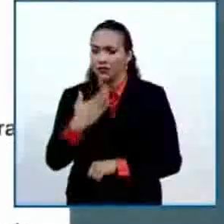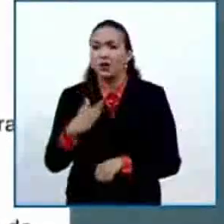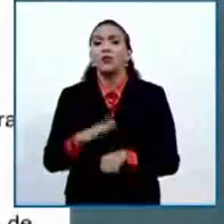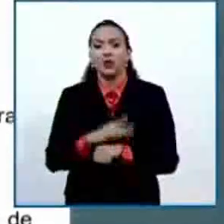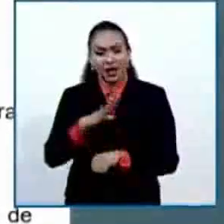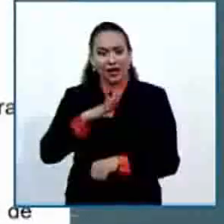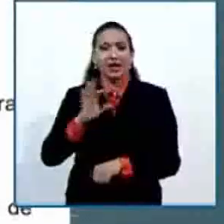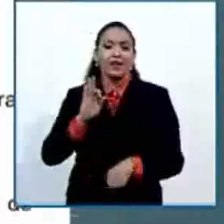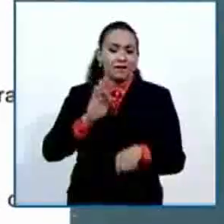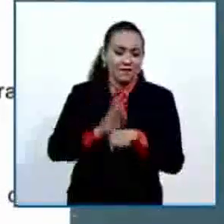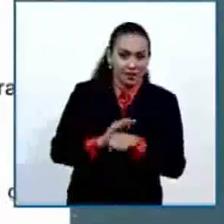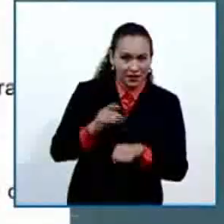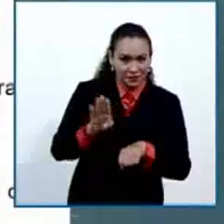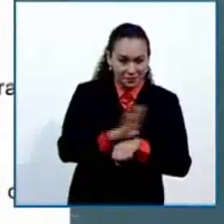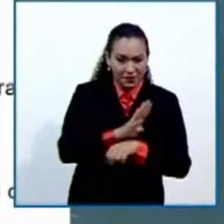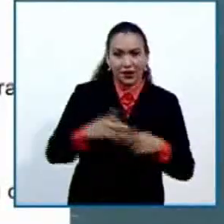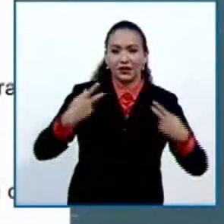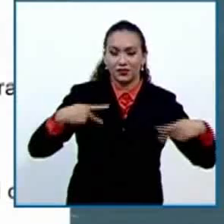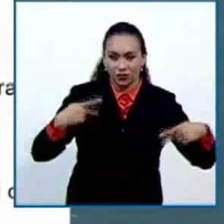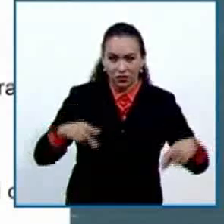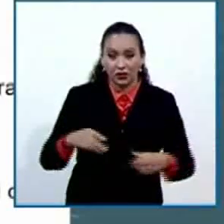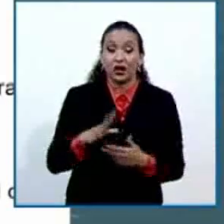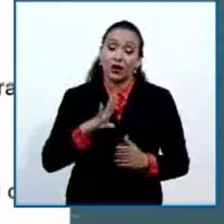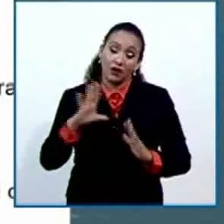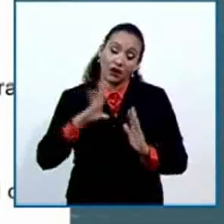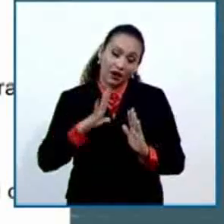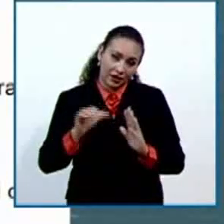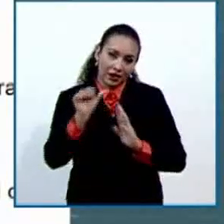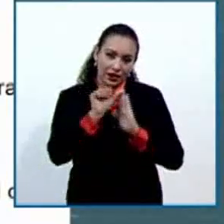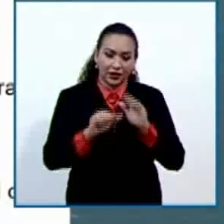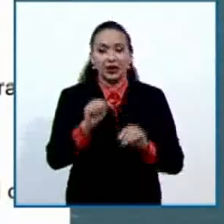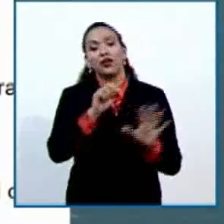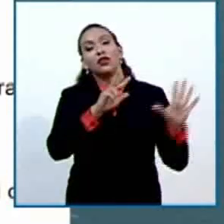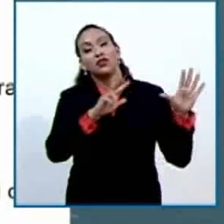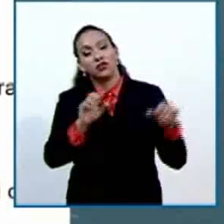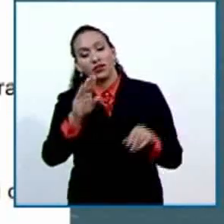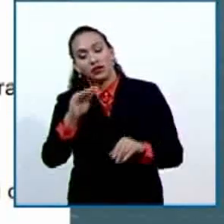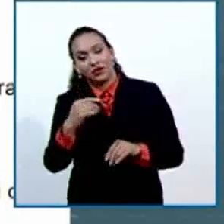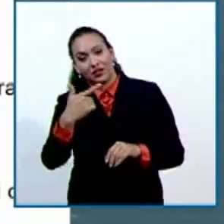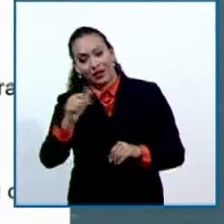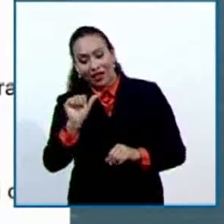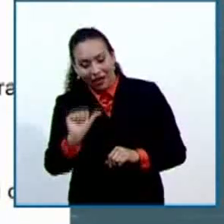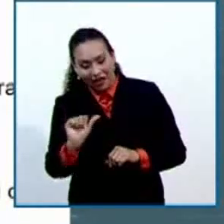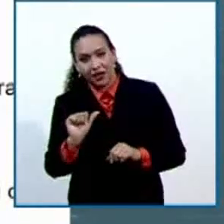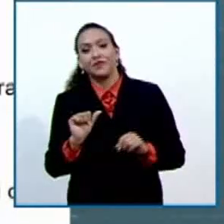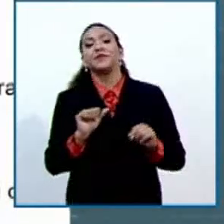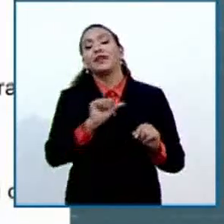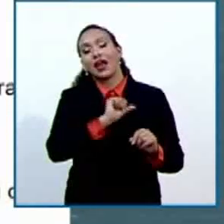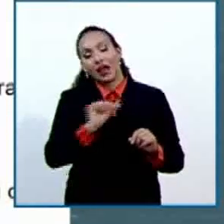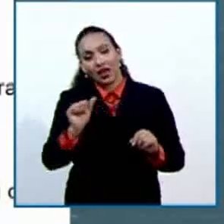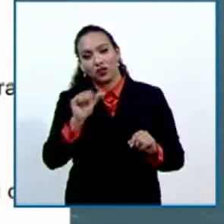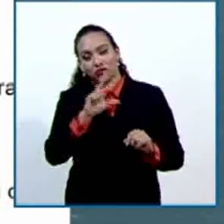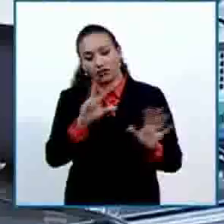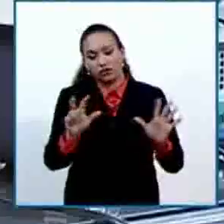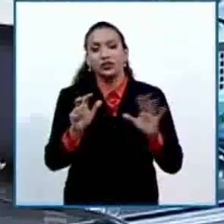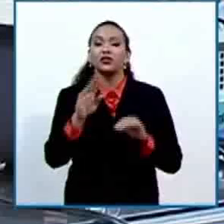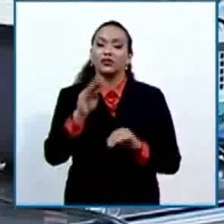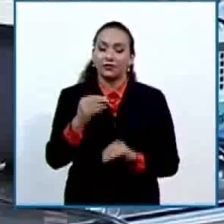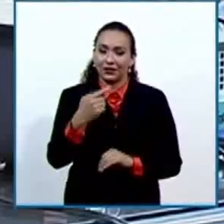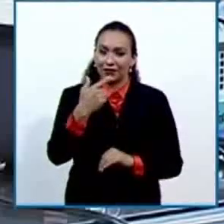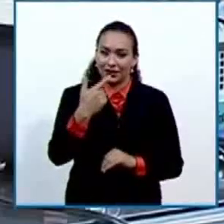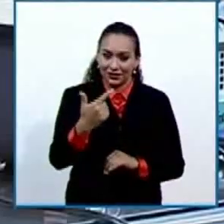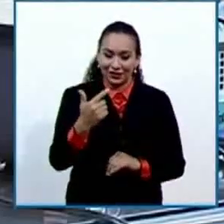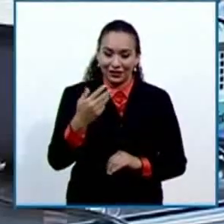amparo indirecto. Explicó que si bien los artículos 897A, 897G de la Ley